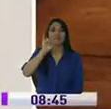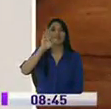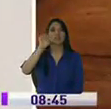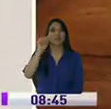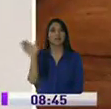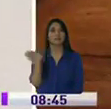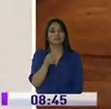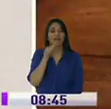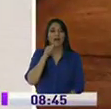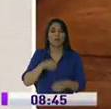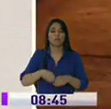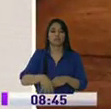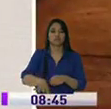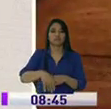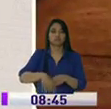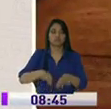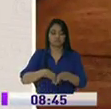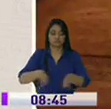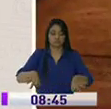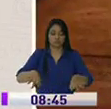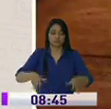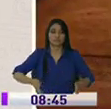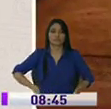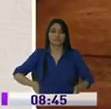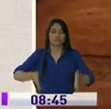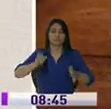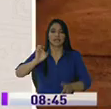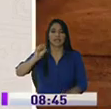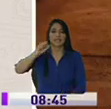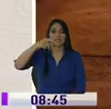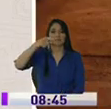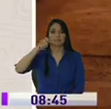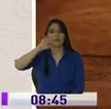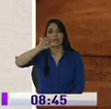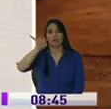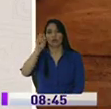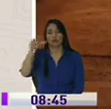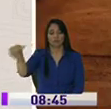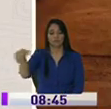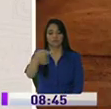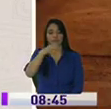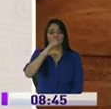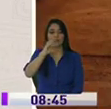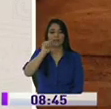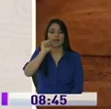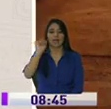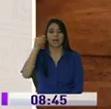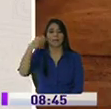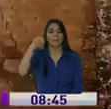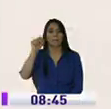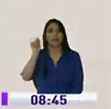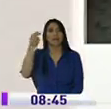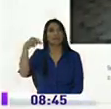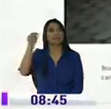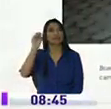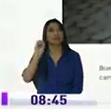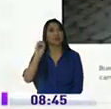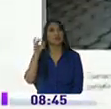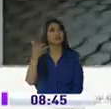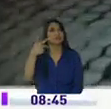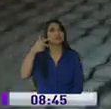agua, sector de la Fruit. En la calle Eugenio Espejo, José María Plácido Camaño. Sector de la Fruit. Híjole, esto es en Los